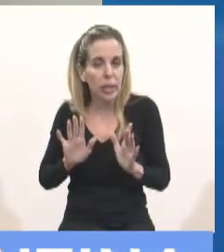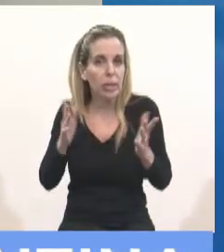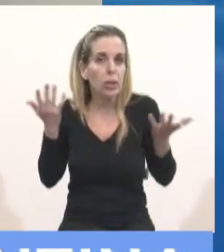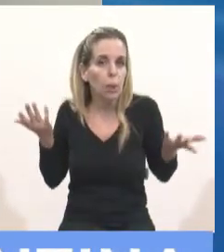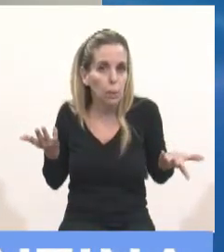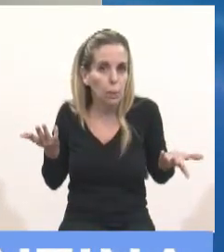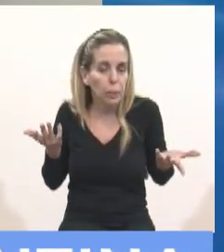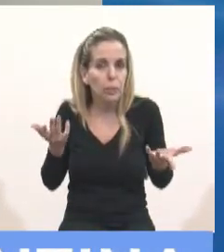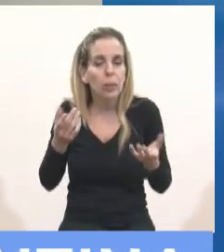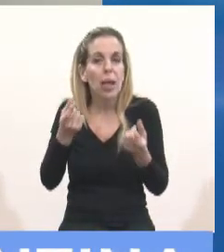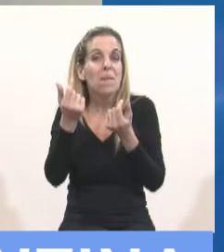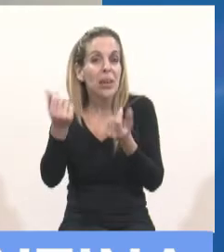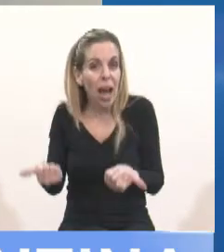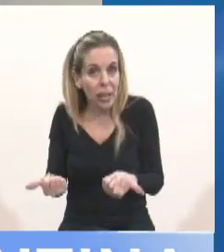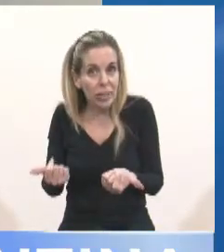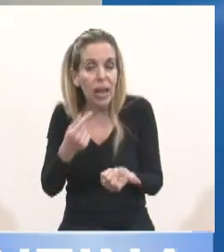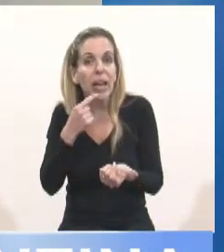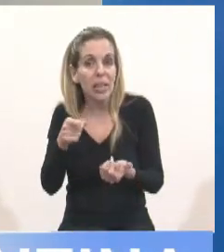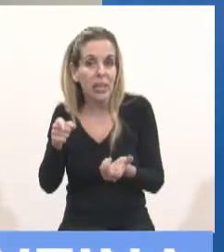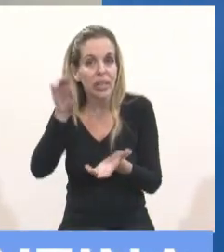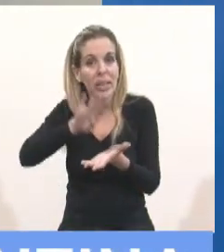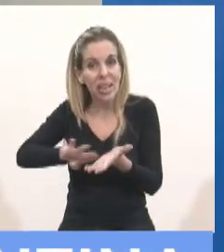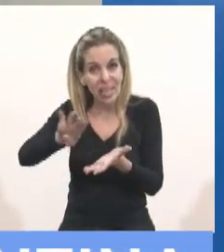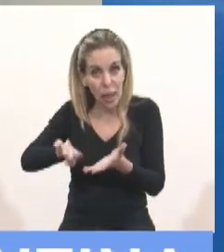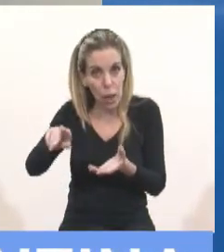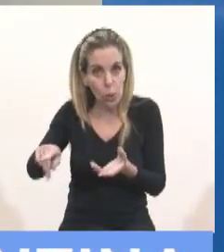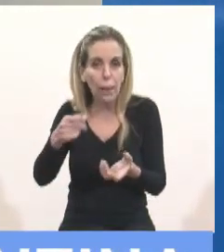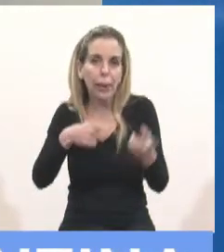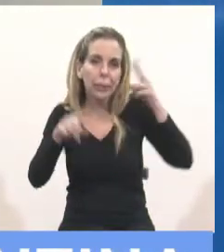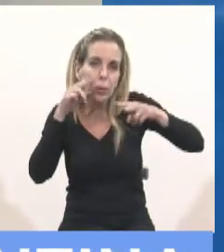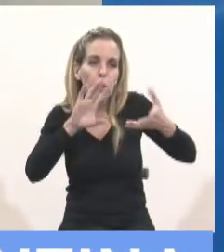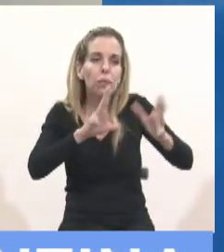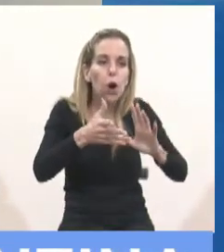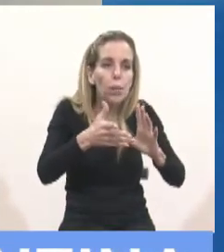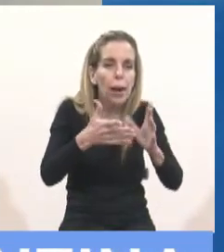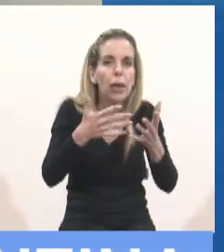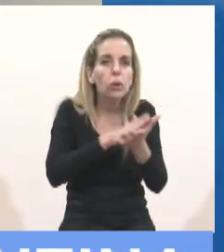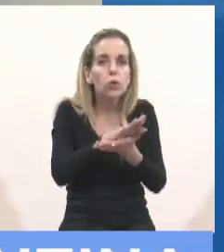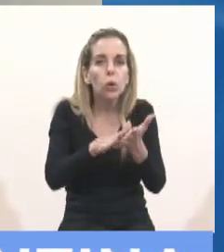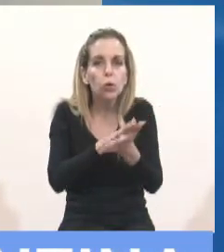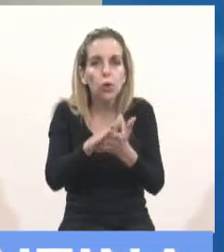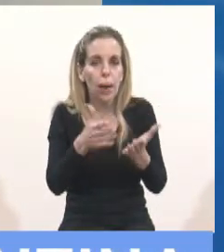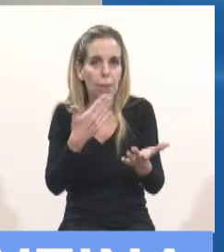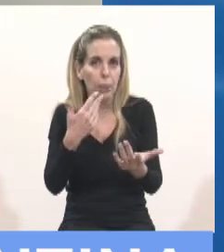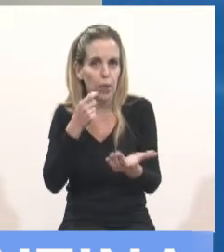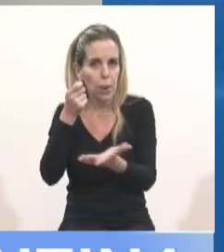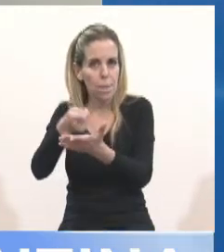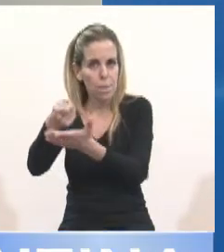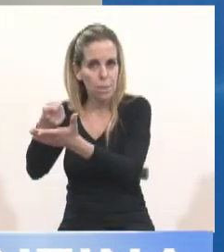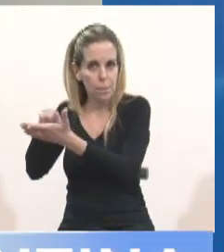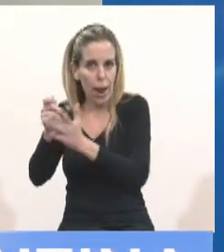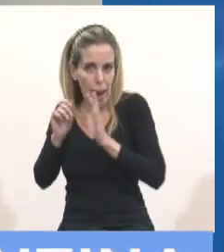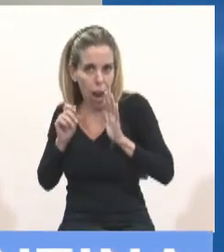finanza significa que se generen los recursos para poder pagarla,